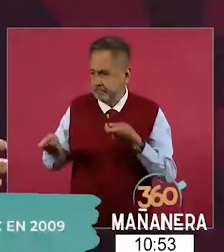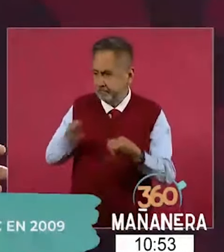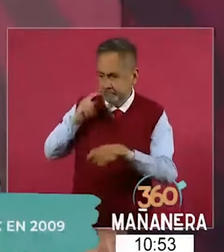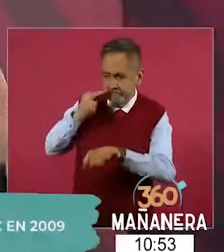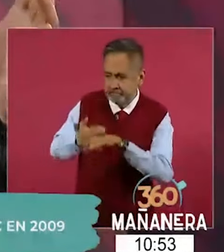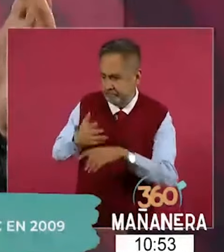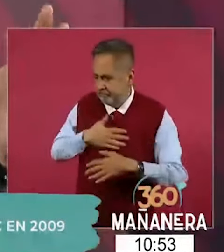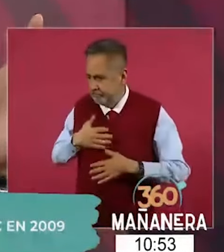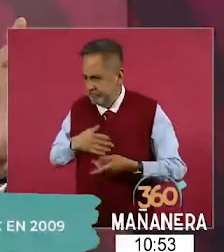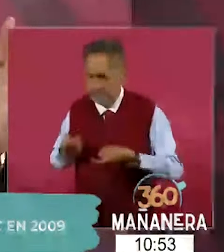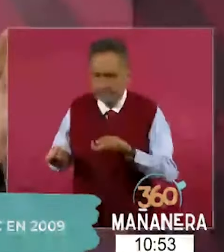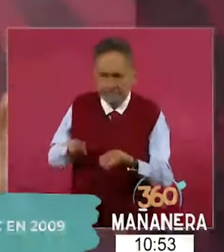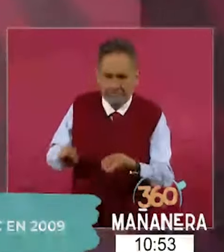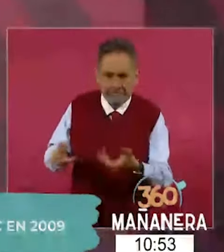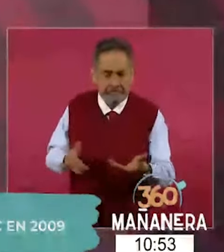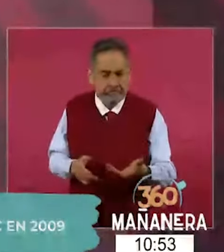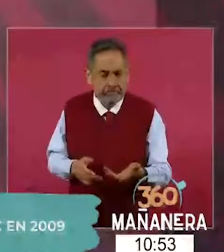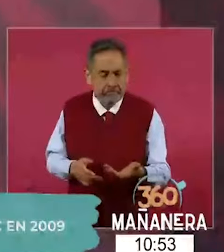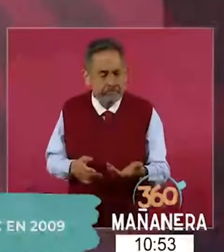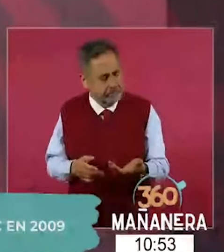Cuando empiezan a privatizar todo,